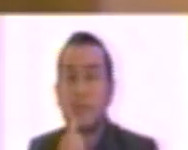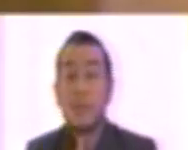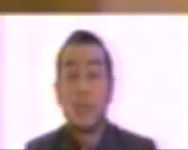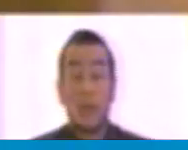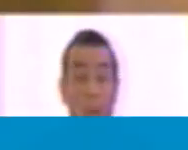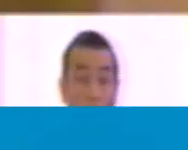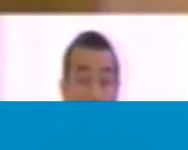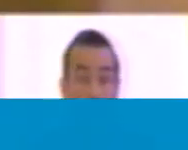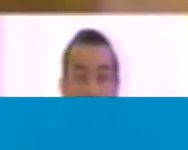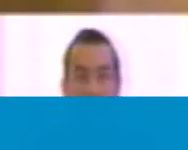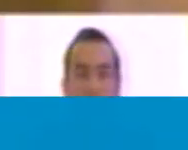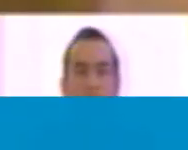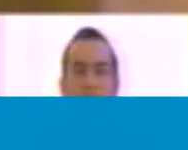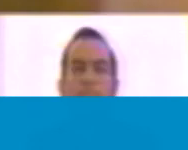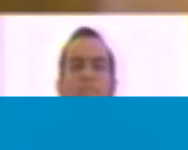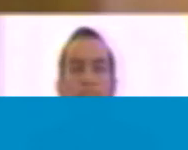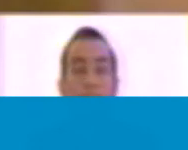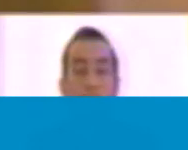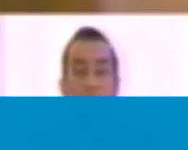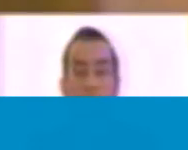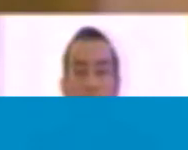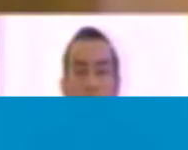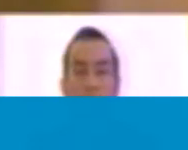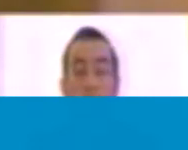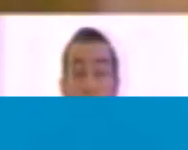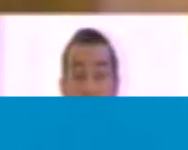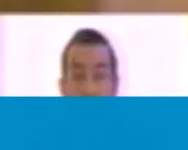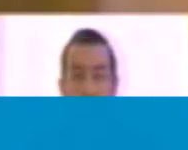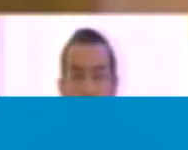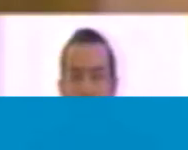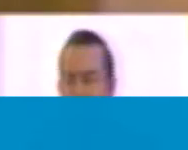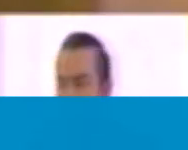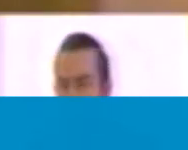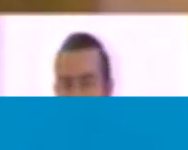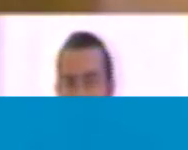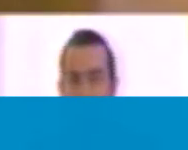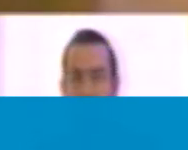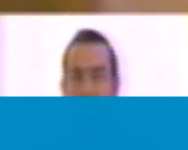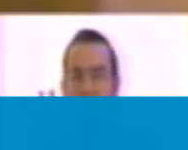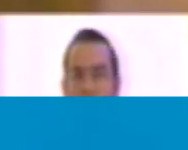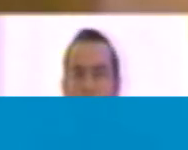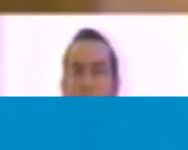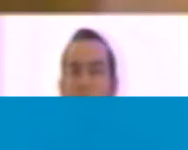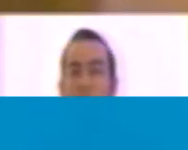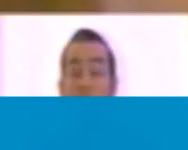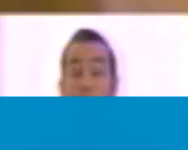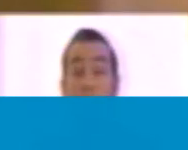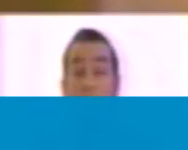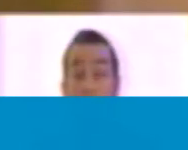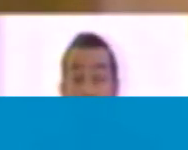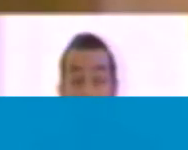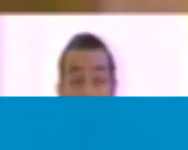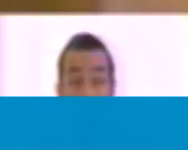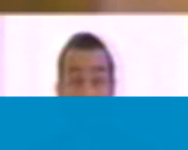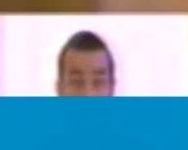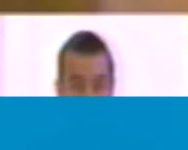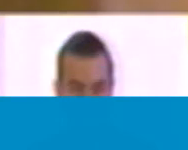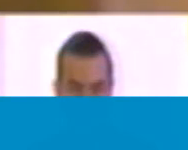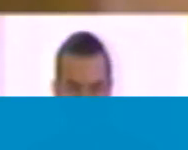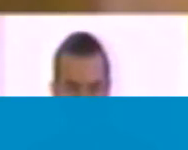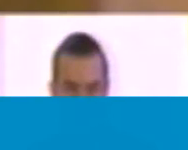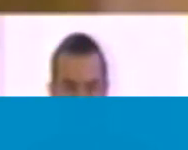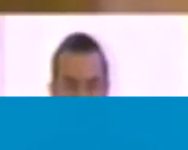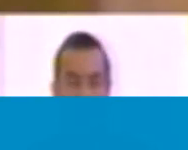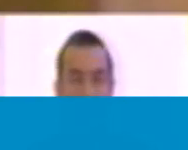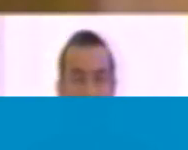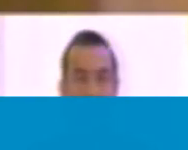y al corruptor. Como primeros pasos, la ICIES va a establecer relaciones con instancias del órgano ejecutivo, como la PNC, donde se creará una